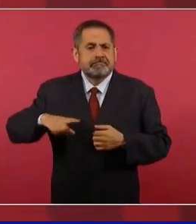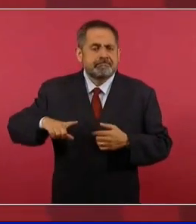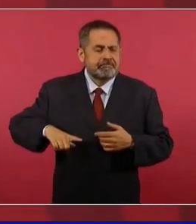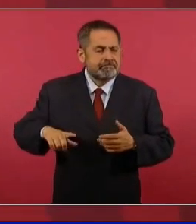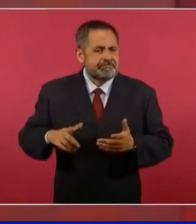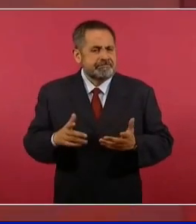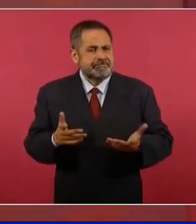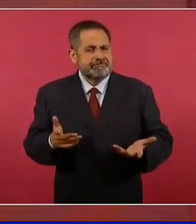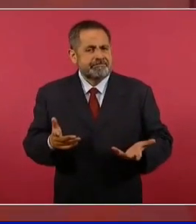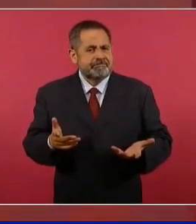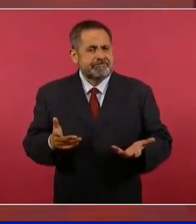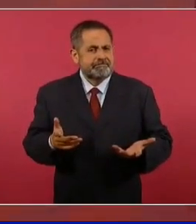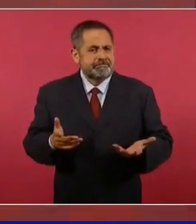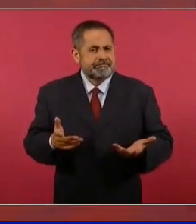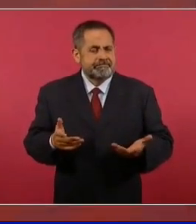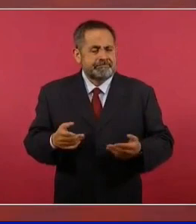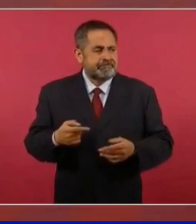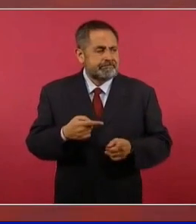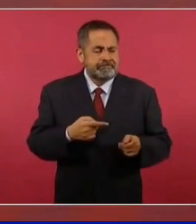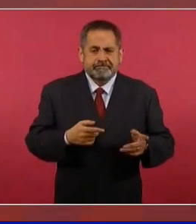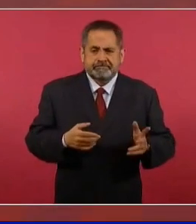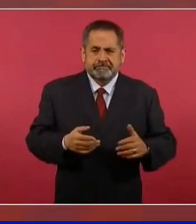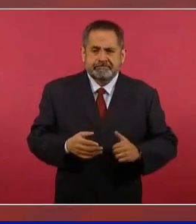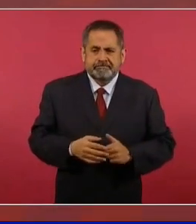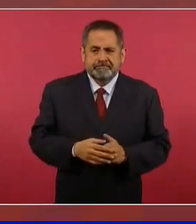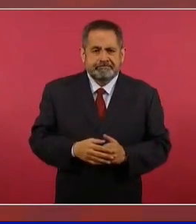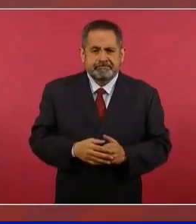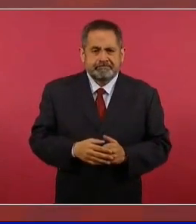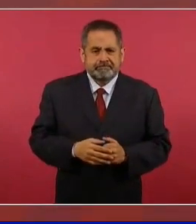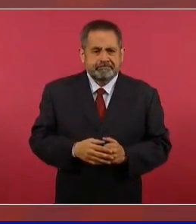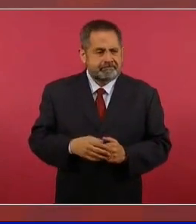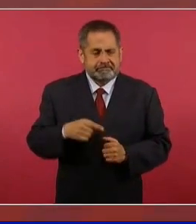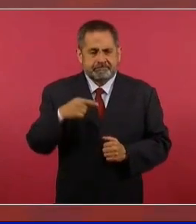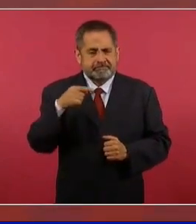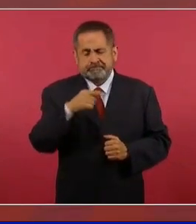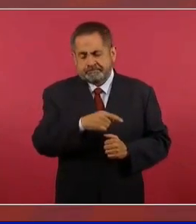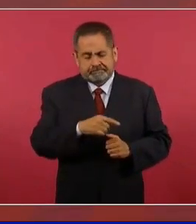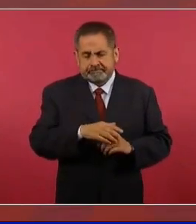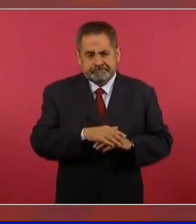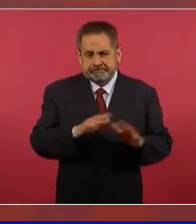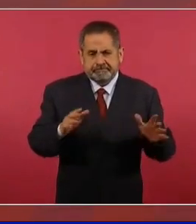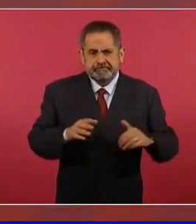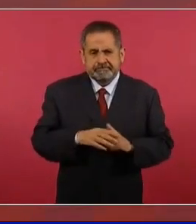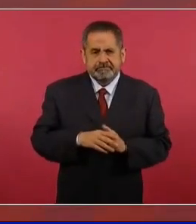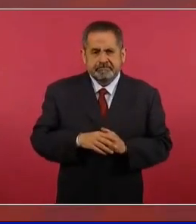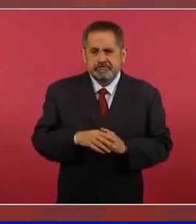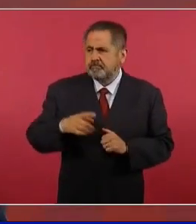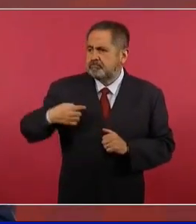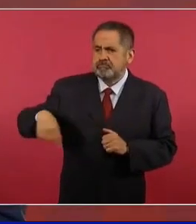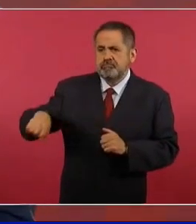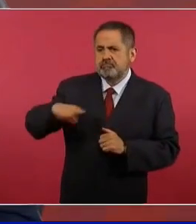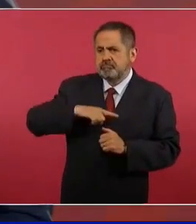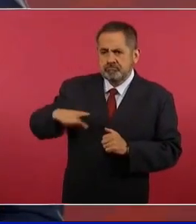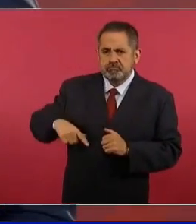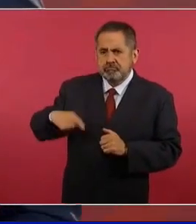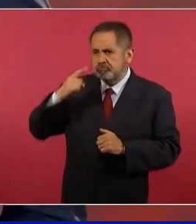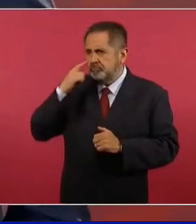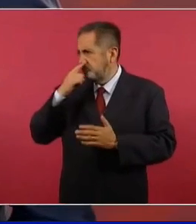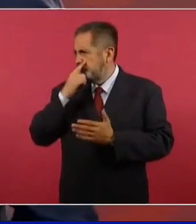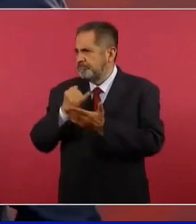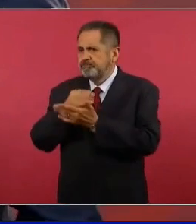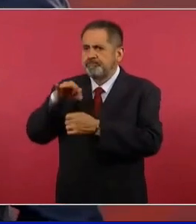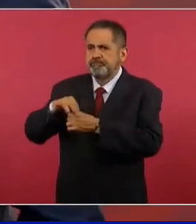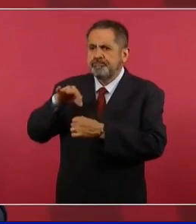gobierno, que se constituyó de manera democrática por voluntad de nuestro